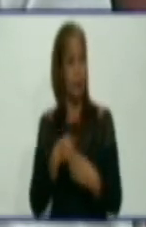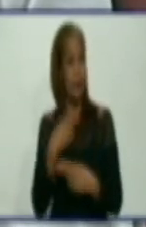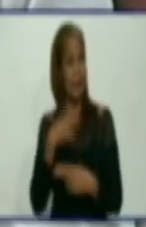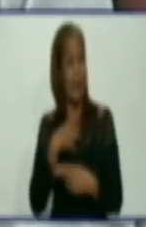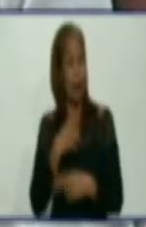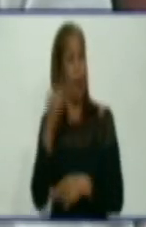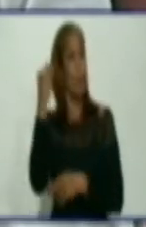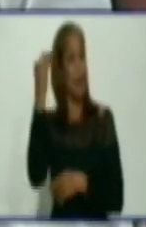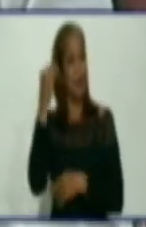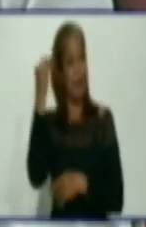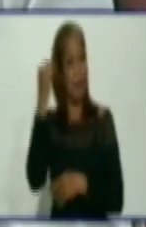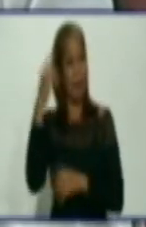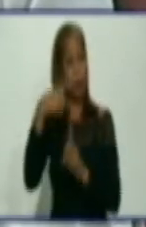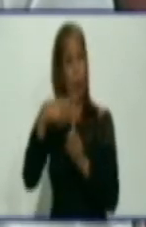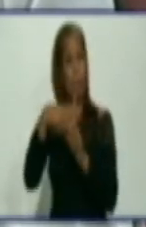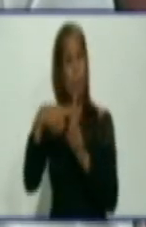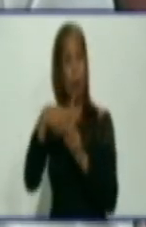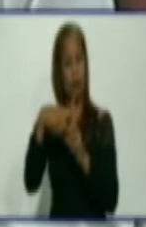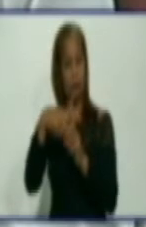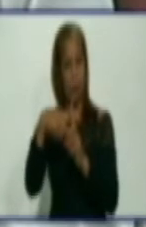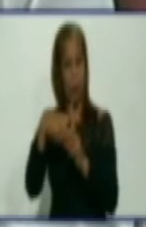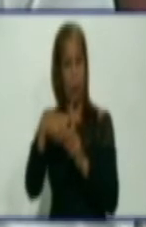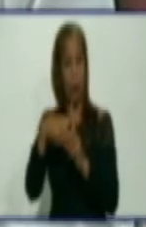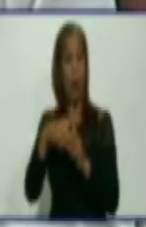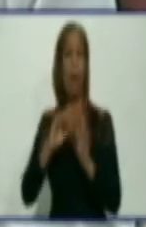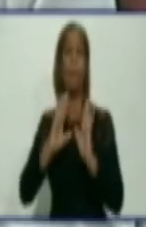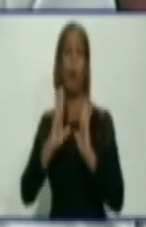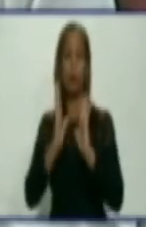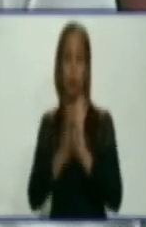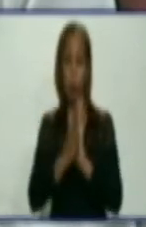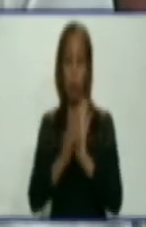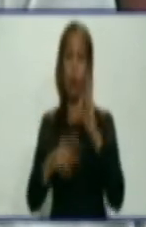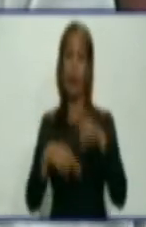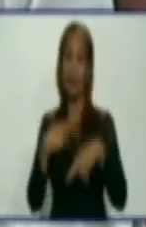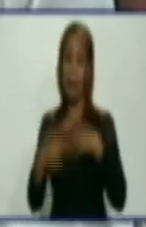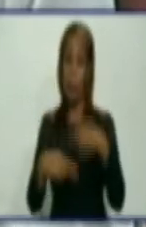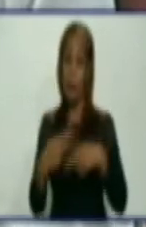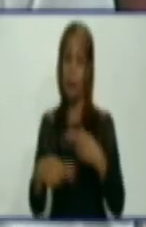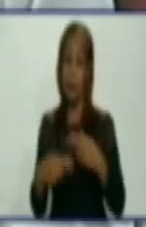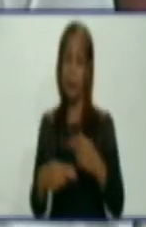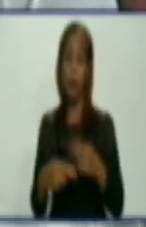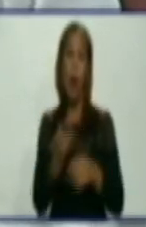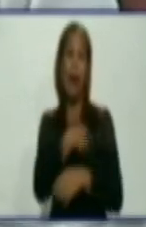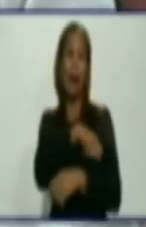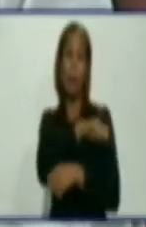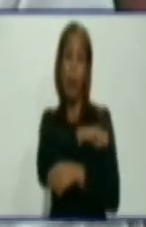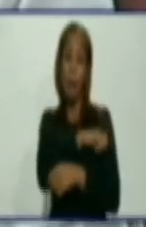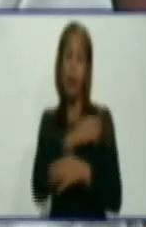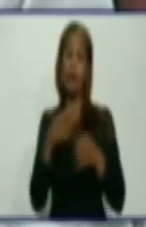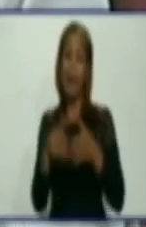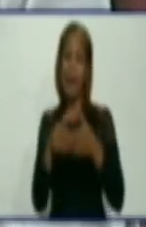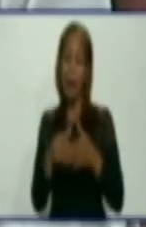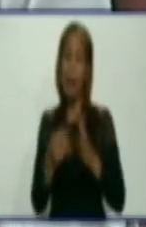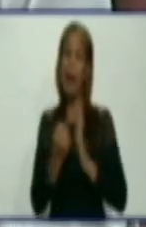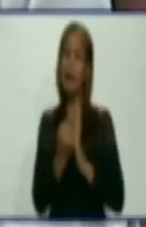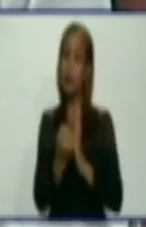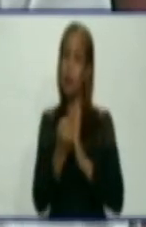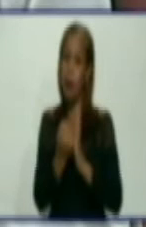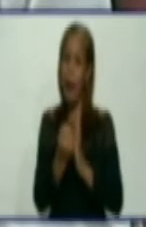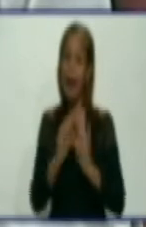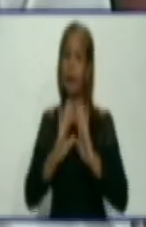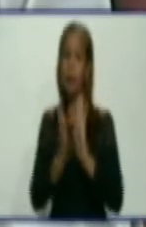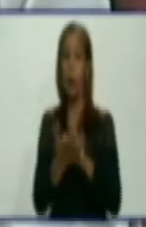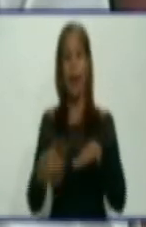positivo por lo que veo, por lo que estamos haciendo, que el pueblo de Granma va a contribuir a incorporarse a todas las acciones que tenemos que hacer los